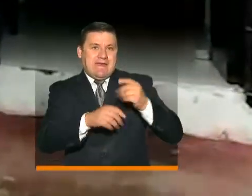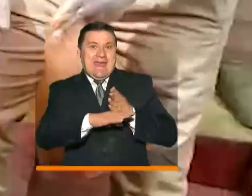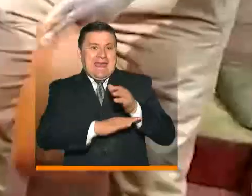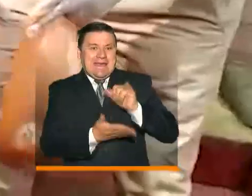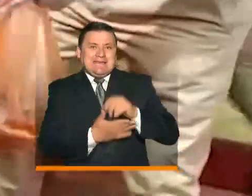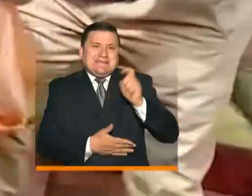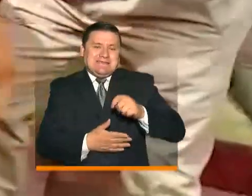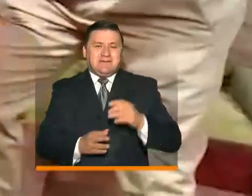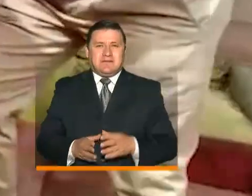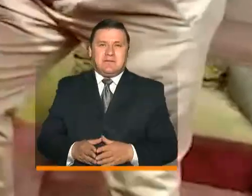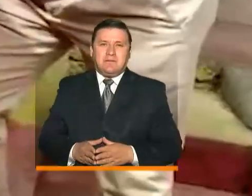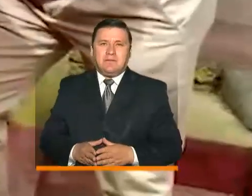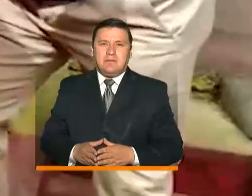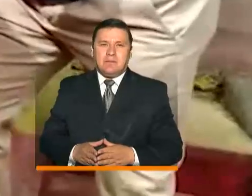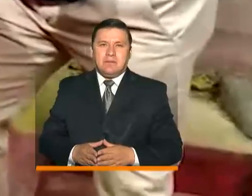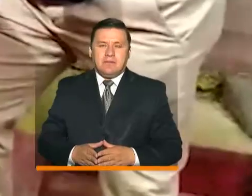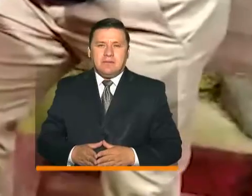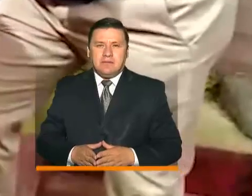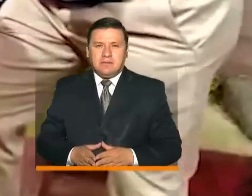esto.